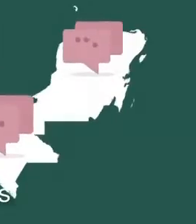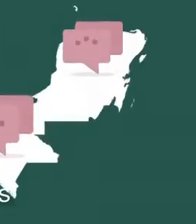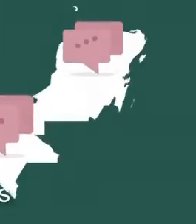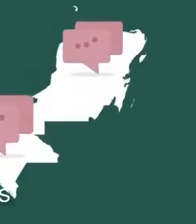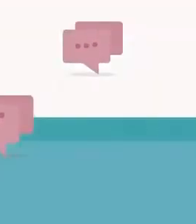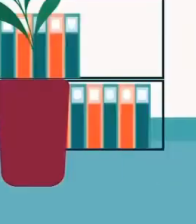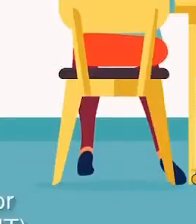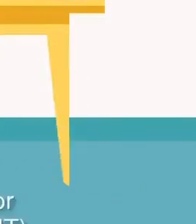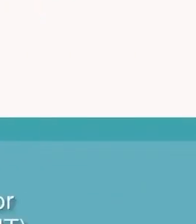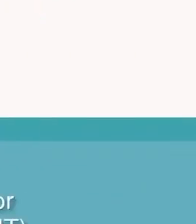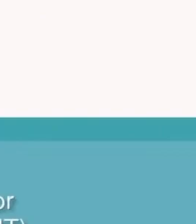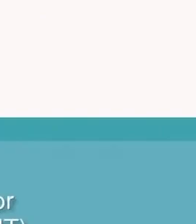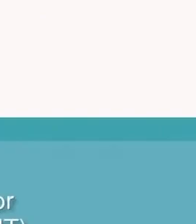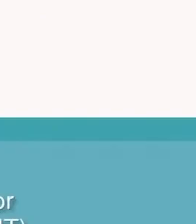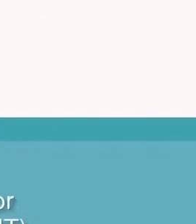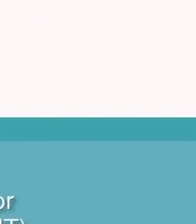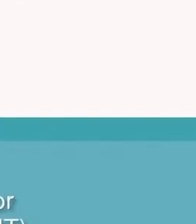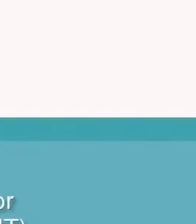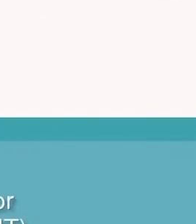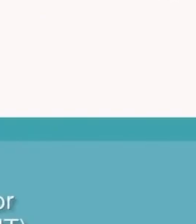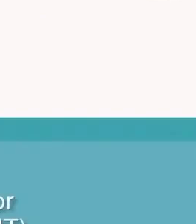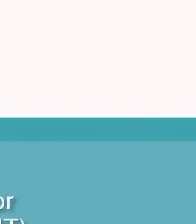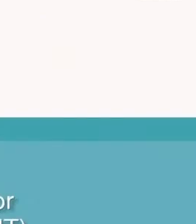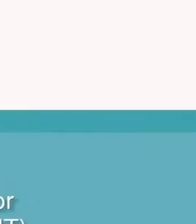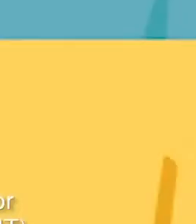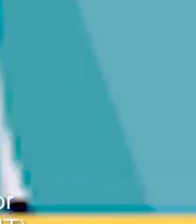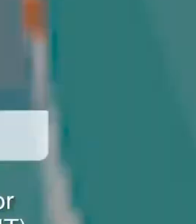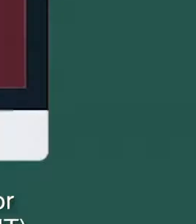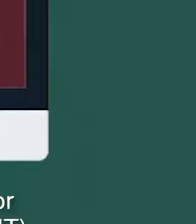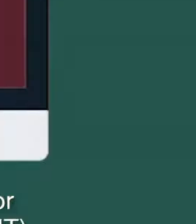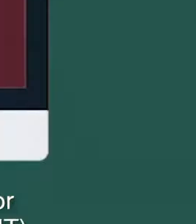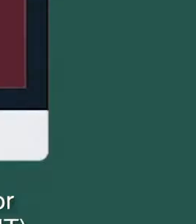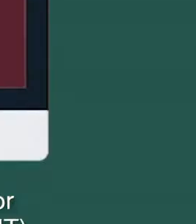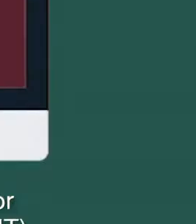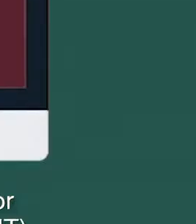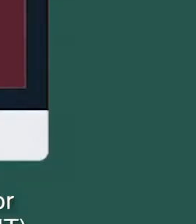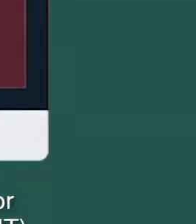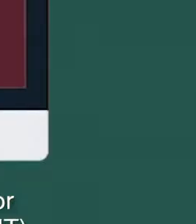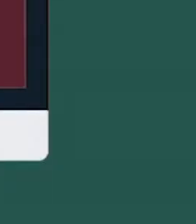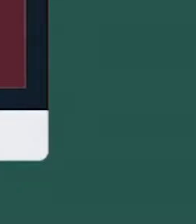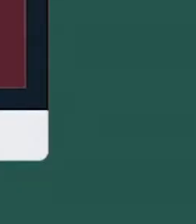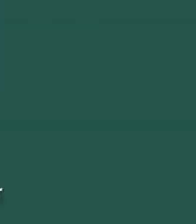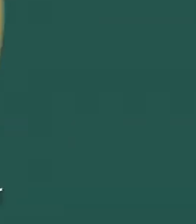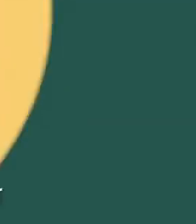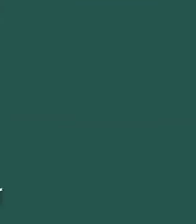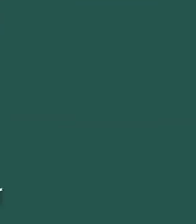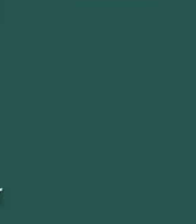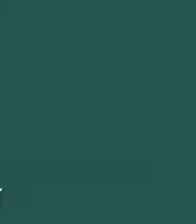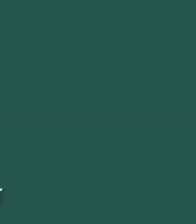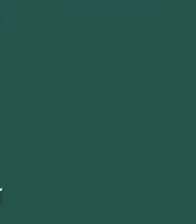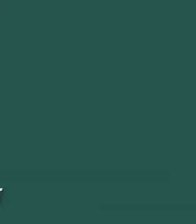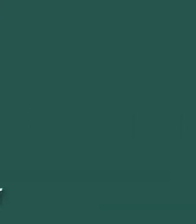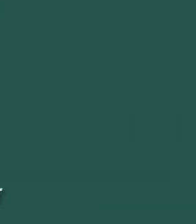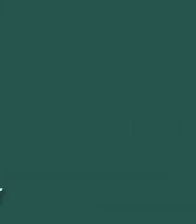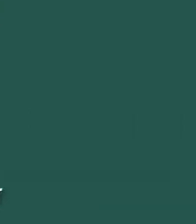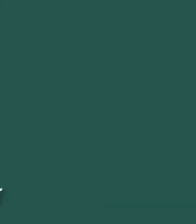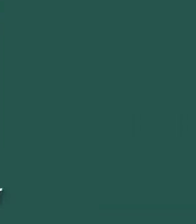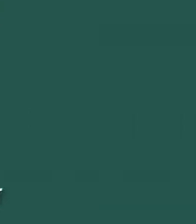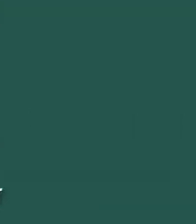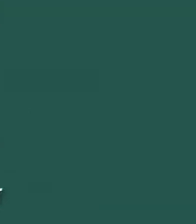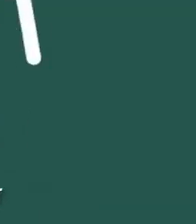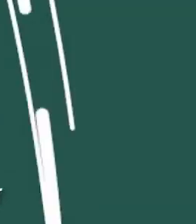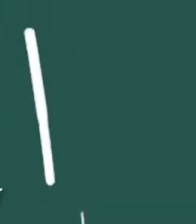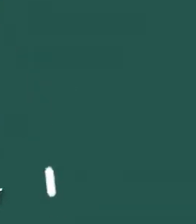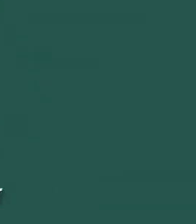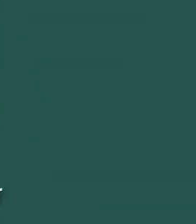estatales de juventud. Se trabajará en vinculación con el Corredor Interoceánico del Istmo de Tehuantepec, organismo público encargado